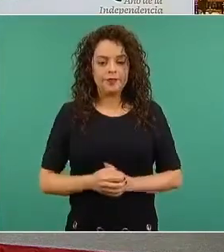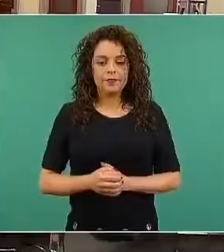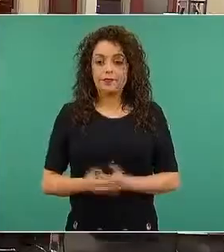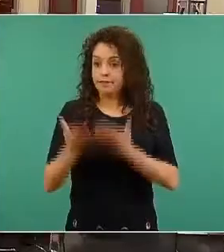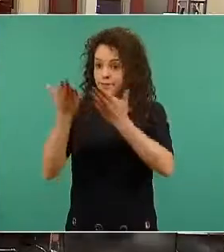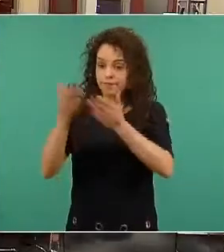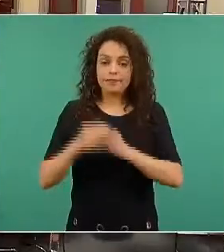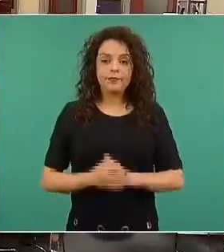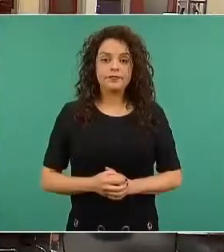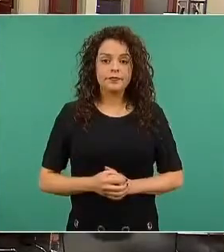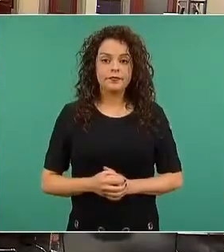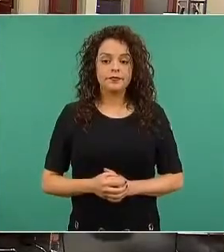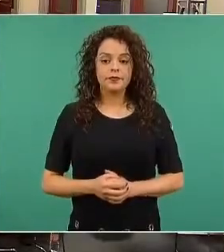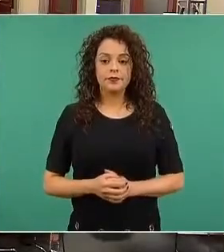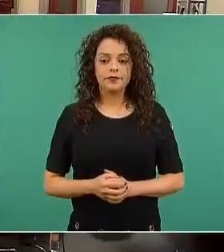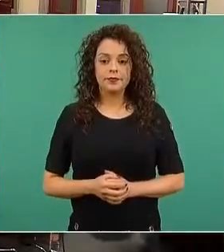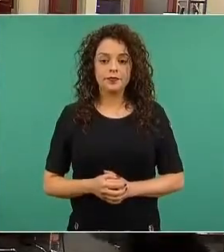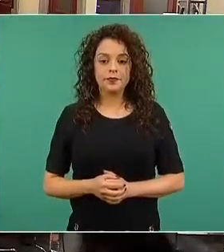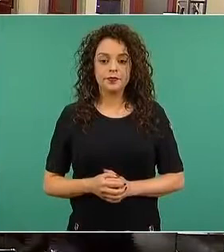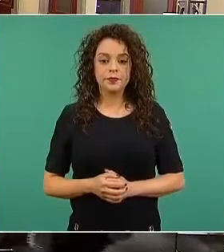Adelante.